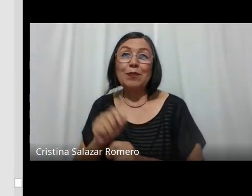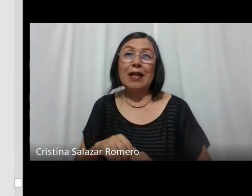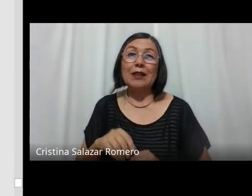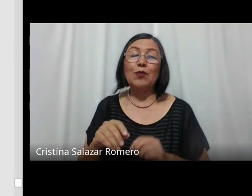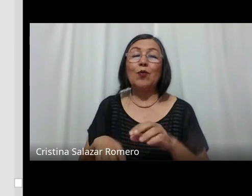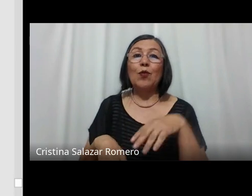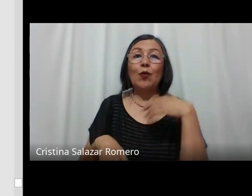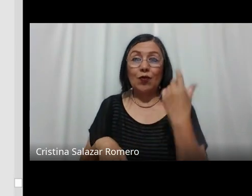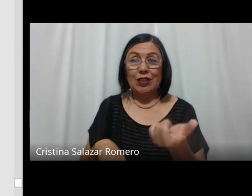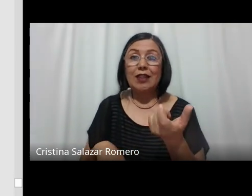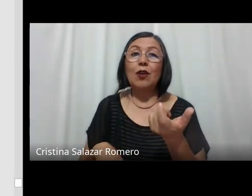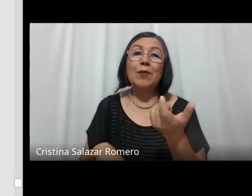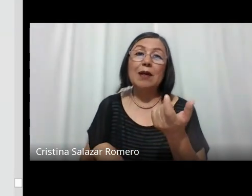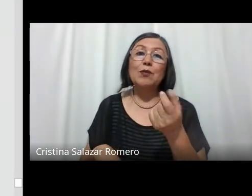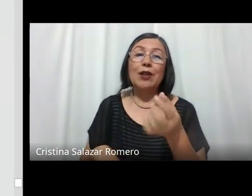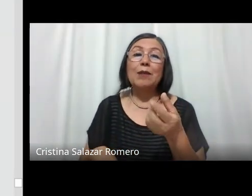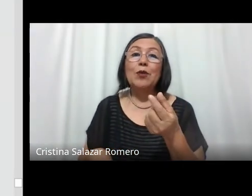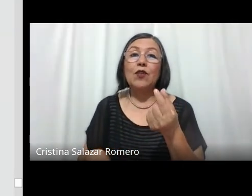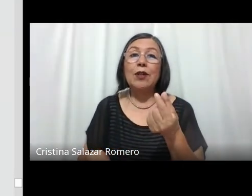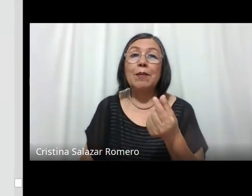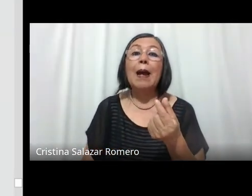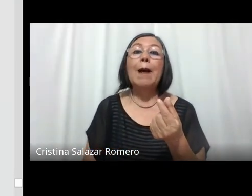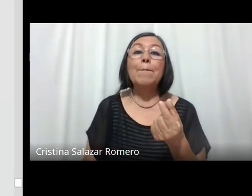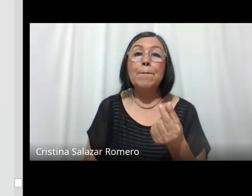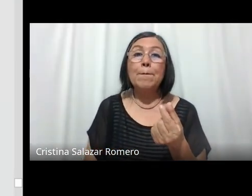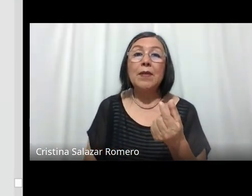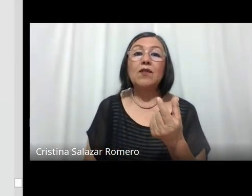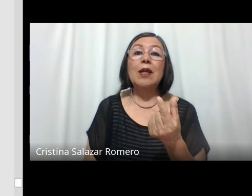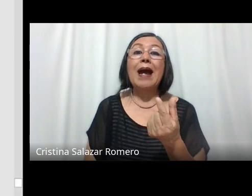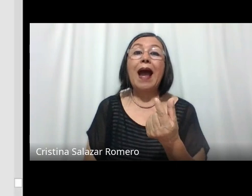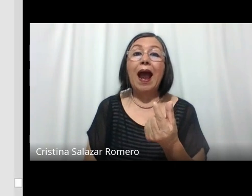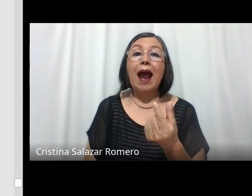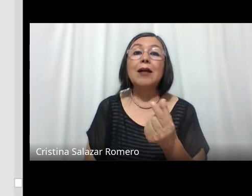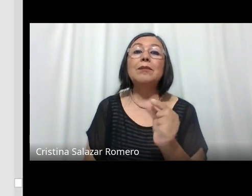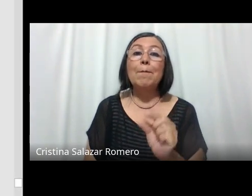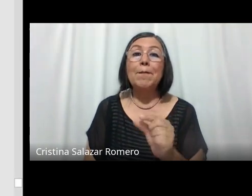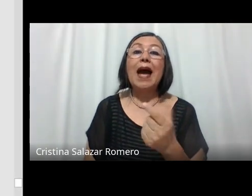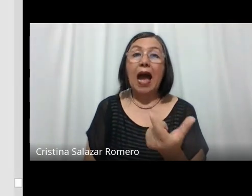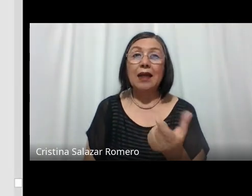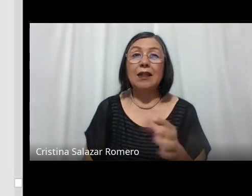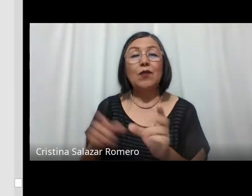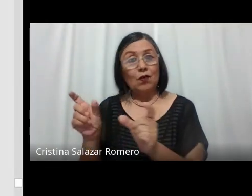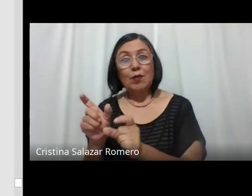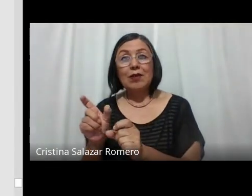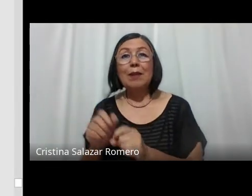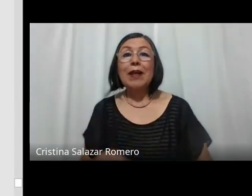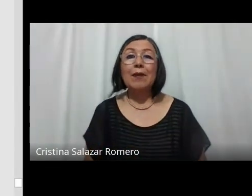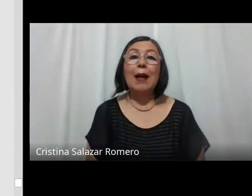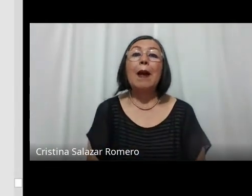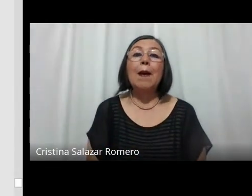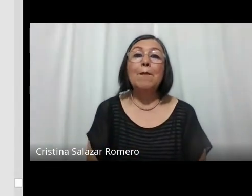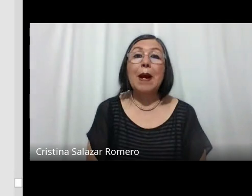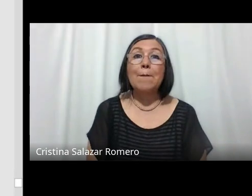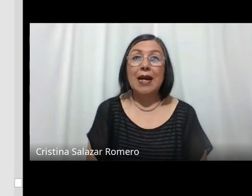formamos palabras, ¿sí? Combinamos, por ejemplo, el fonema fonema A, A, y formamos la